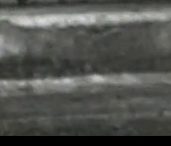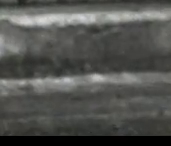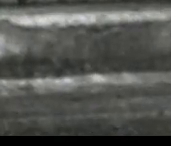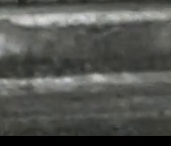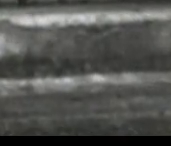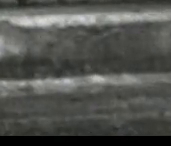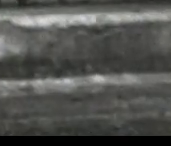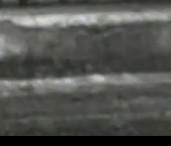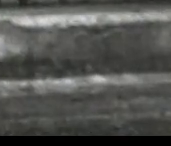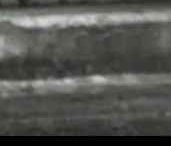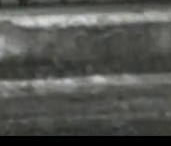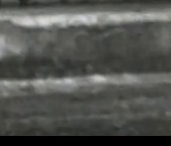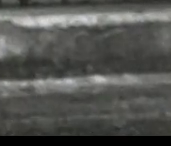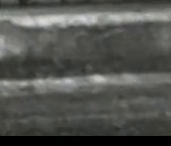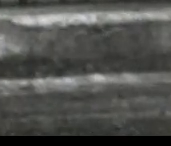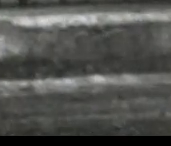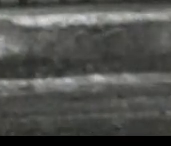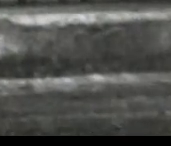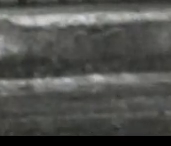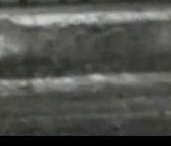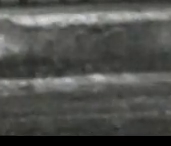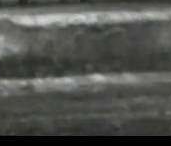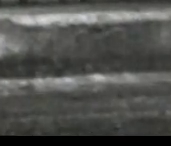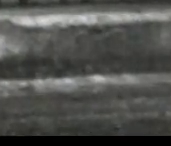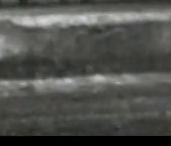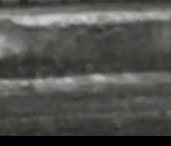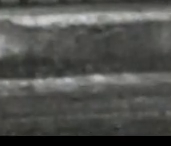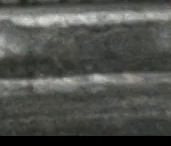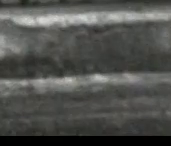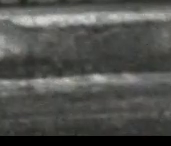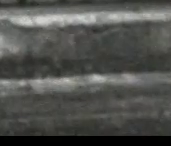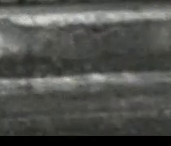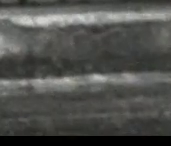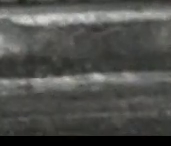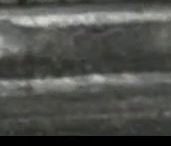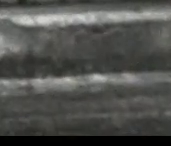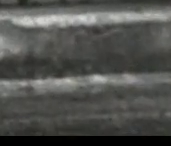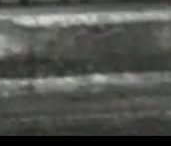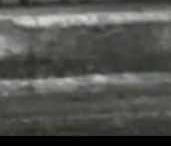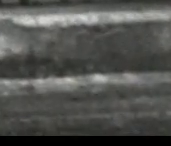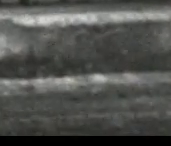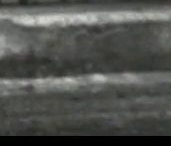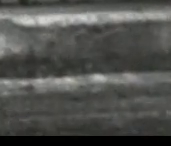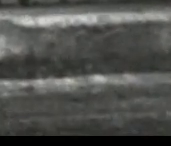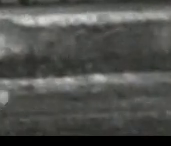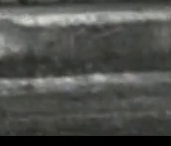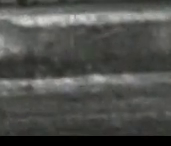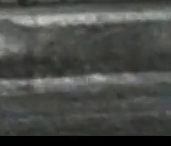esa realidad que convive con nosotros y que nuestros ojos miran, pero que sabe Dios si ven.